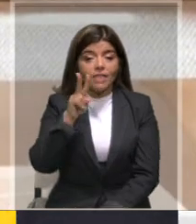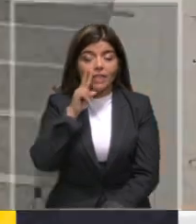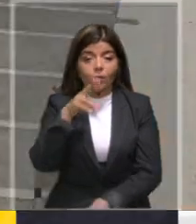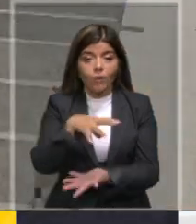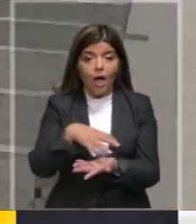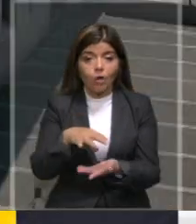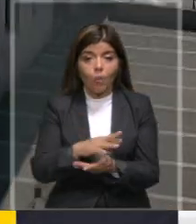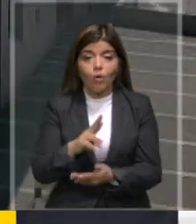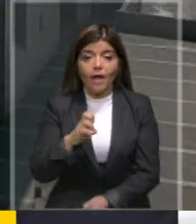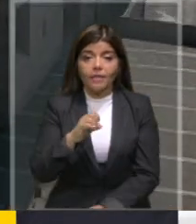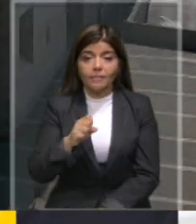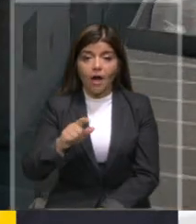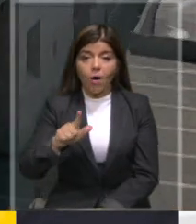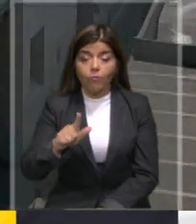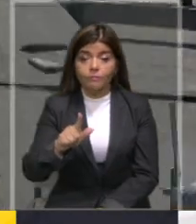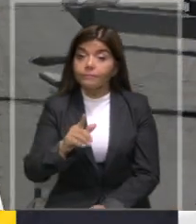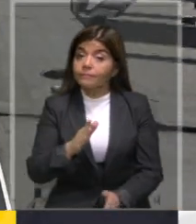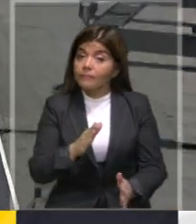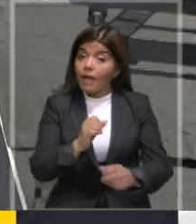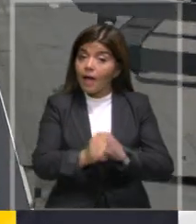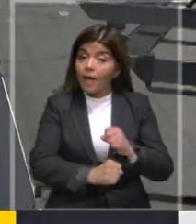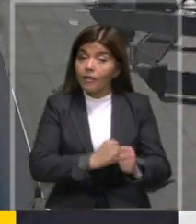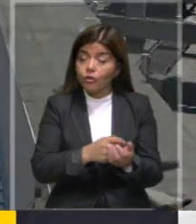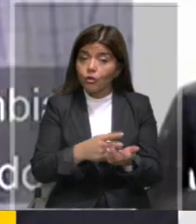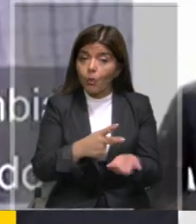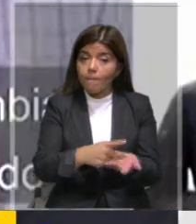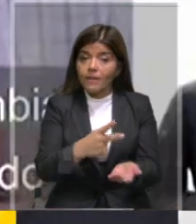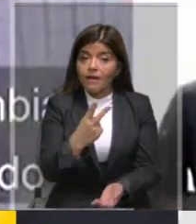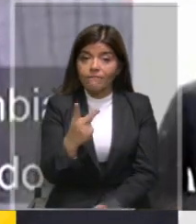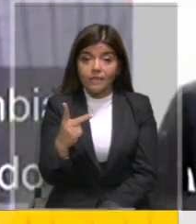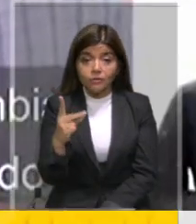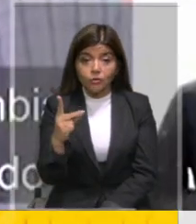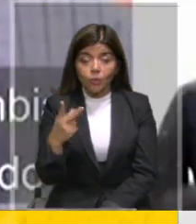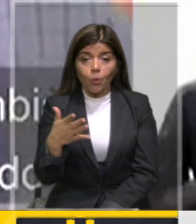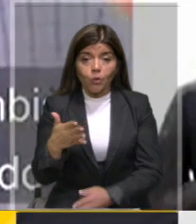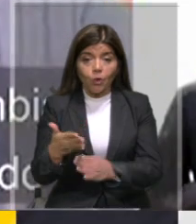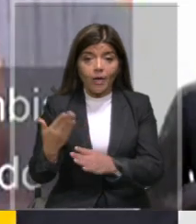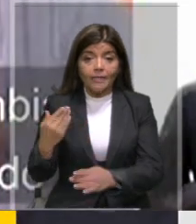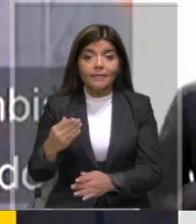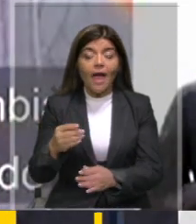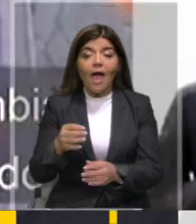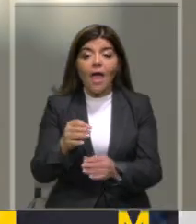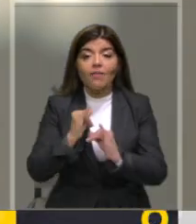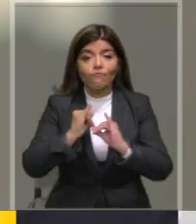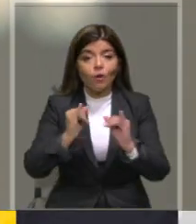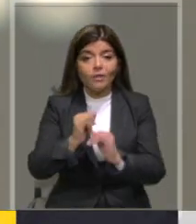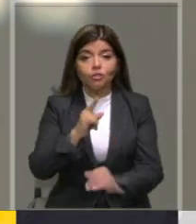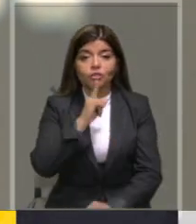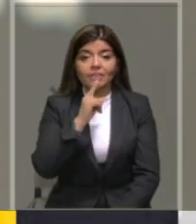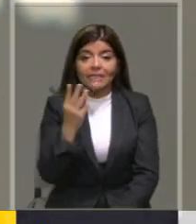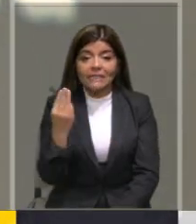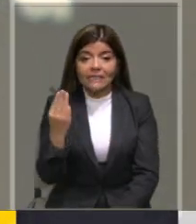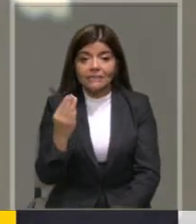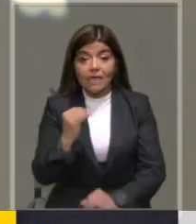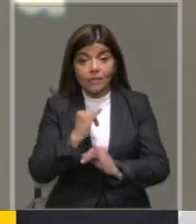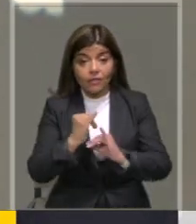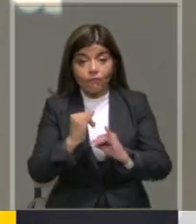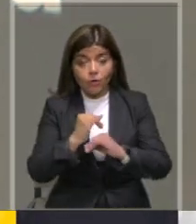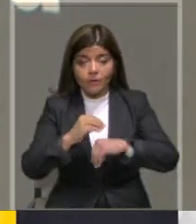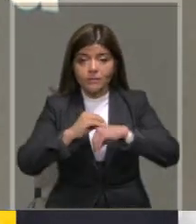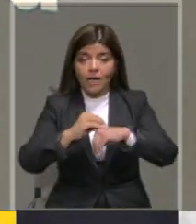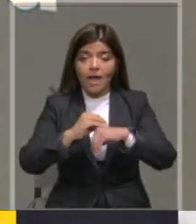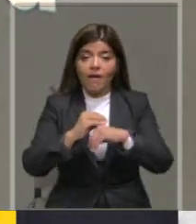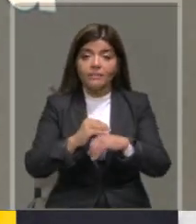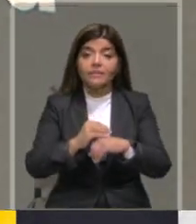adelante claro desde el año 2021 ya estamos con la información exclusiva además en Trece se las vamos a comunicar acá también y la conclusión